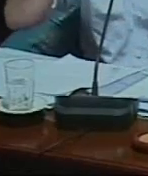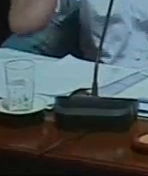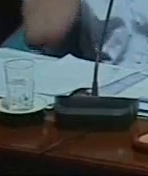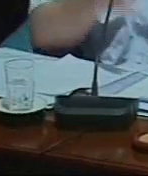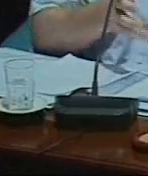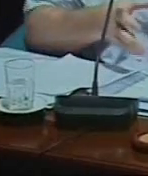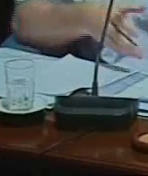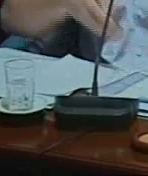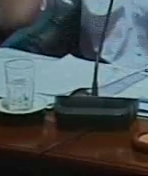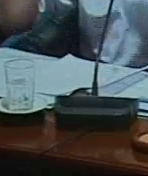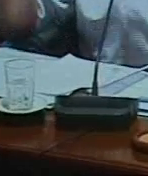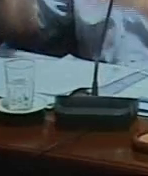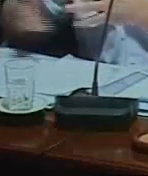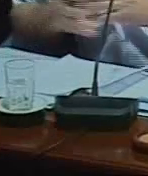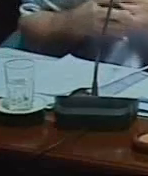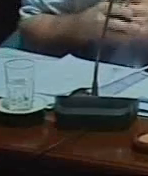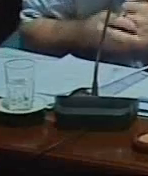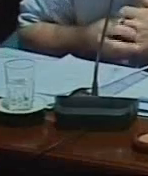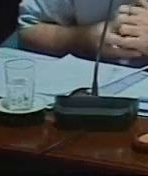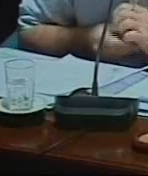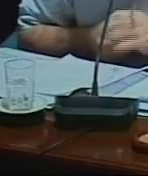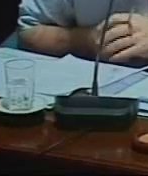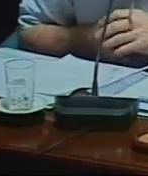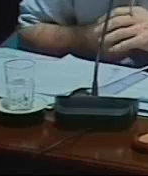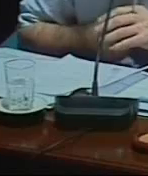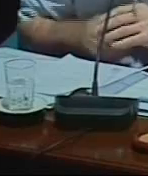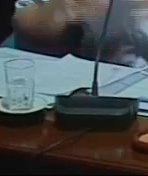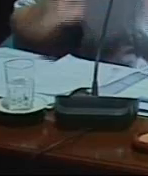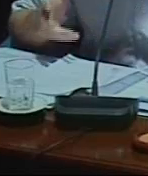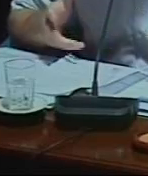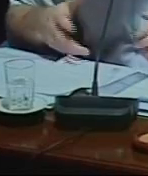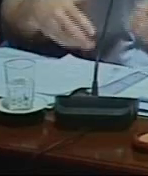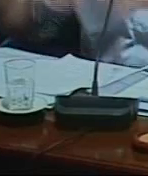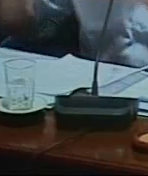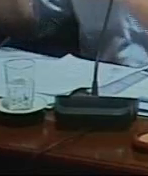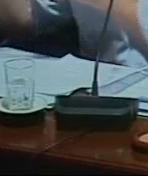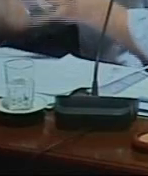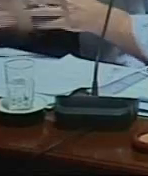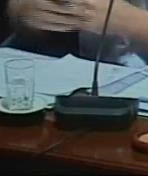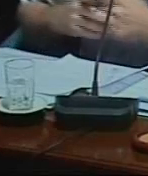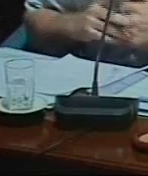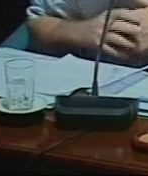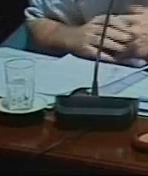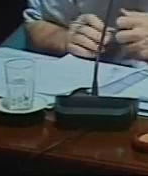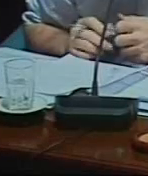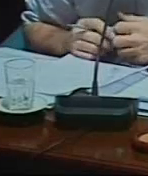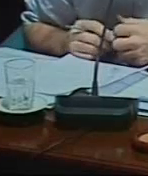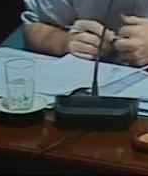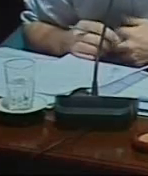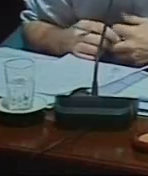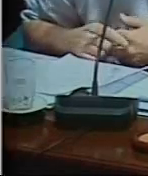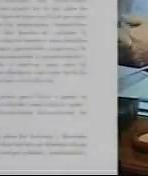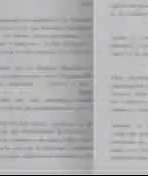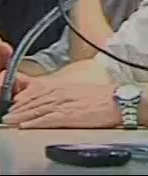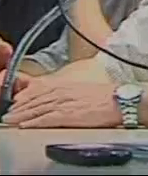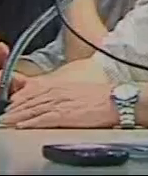Pluna. Por su parte, el ministro de Transporte, Enrique Pintado, dijo que la ley evitó que los aviones se convirtieran en